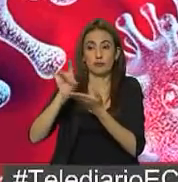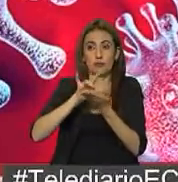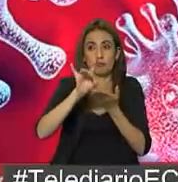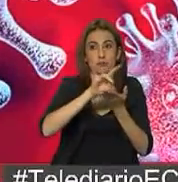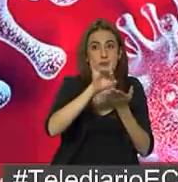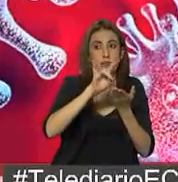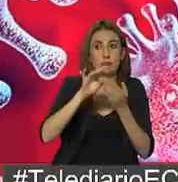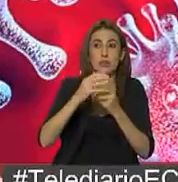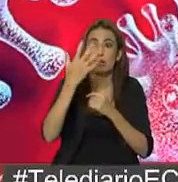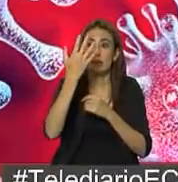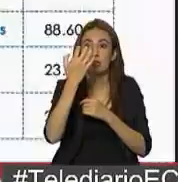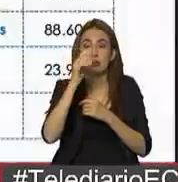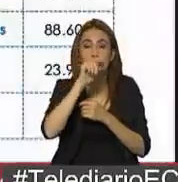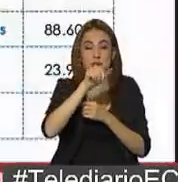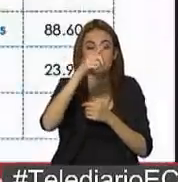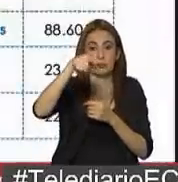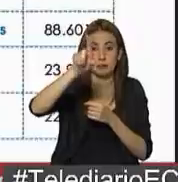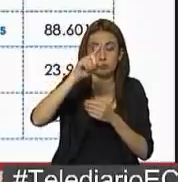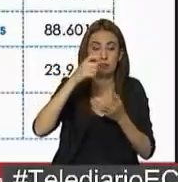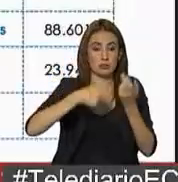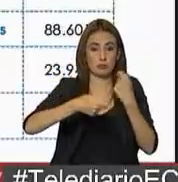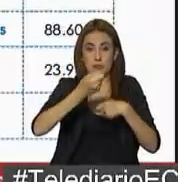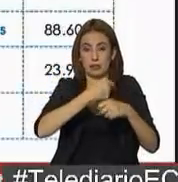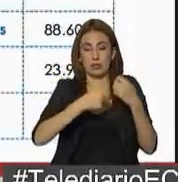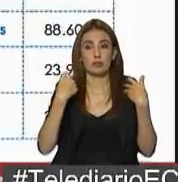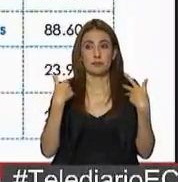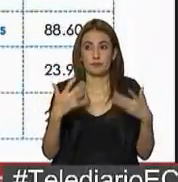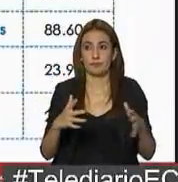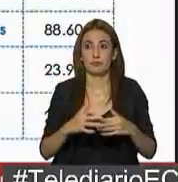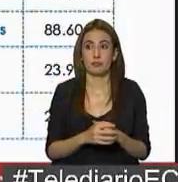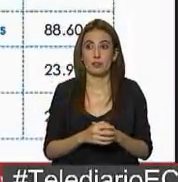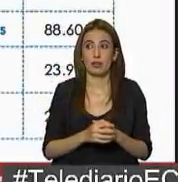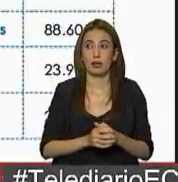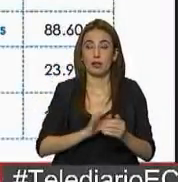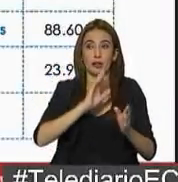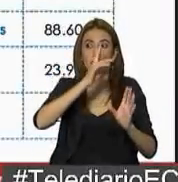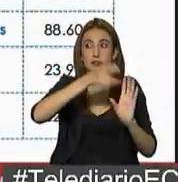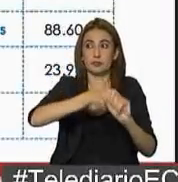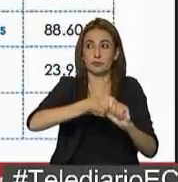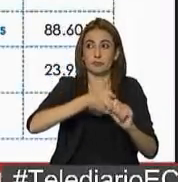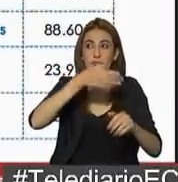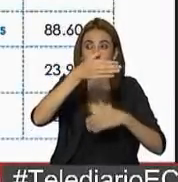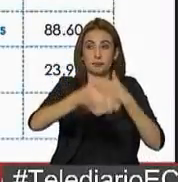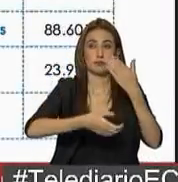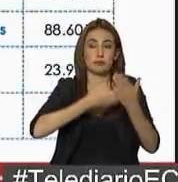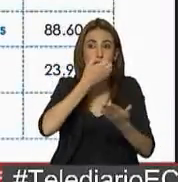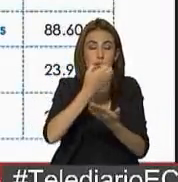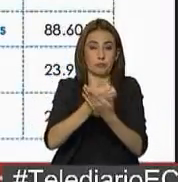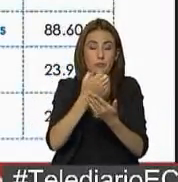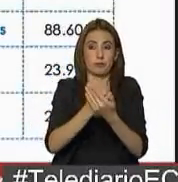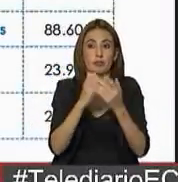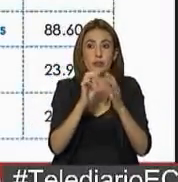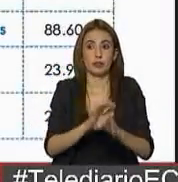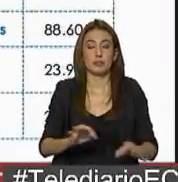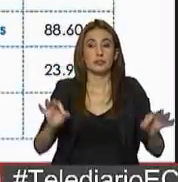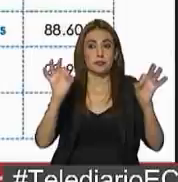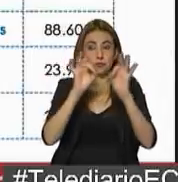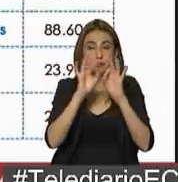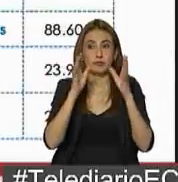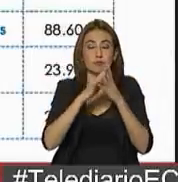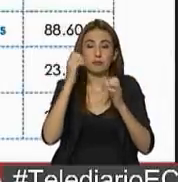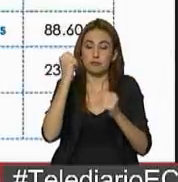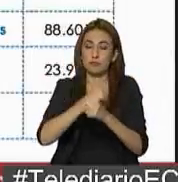15 mil millones de dólares. Y podamos participar en esta reactivación económica para poder preservar el empleo,